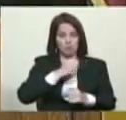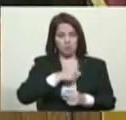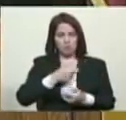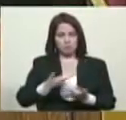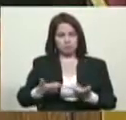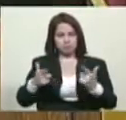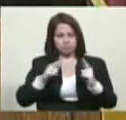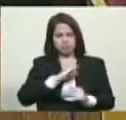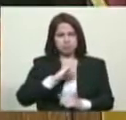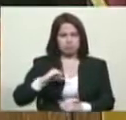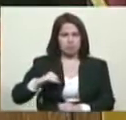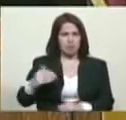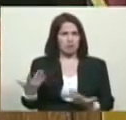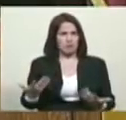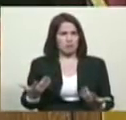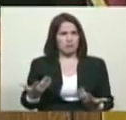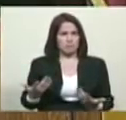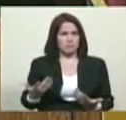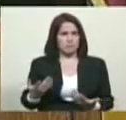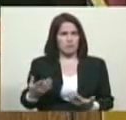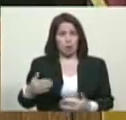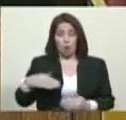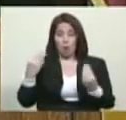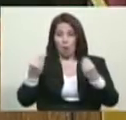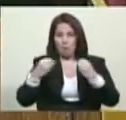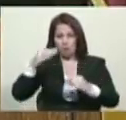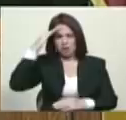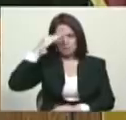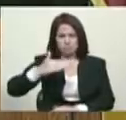sentido ser Fuerzas Armadas. Tendrá sus Fuerzas Armadas de esa